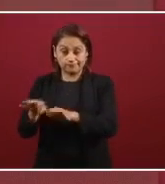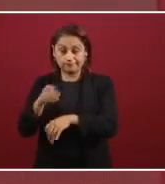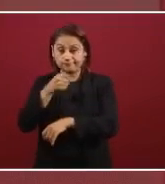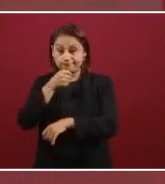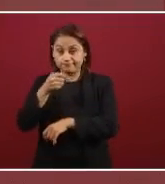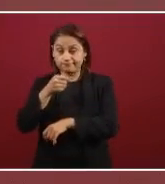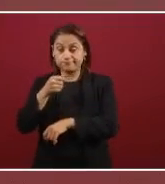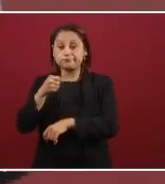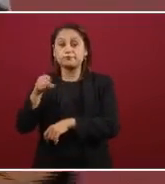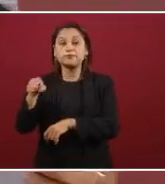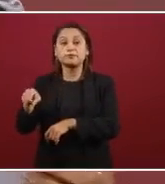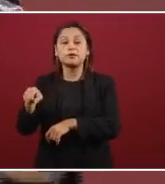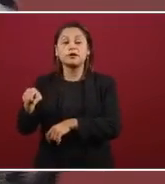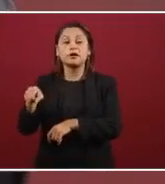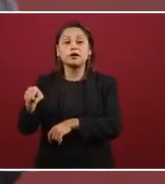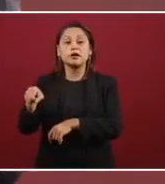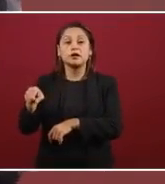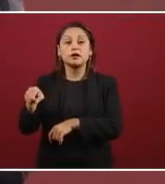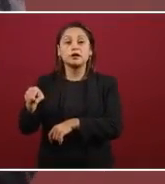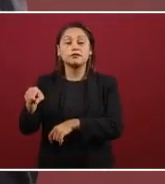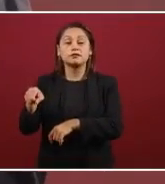entró con dos